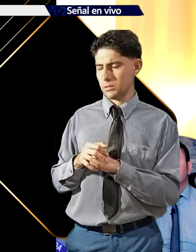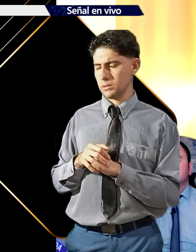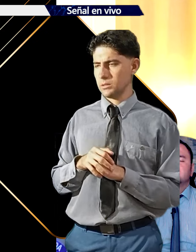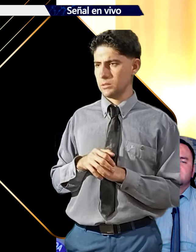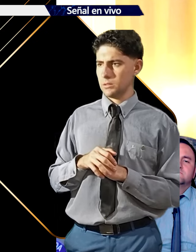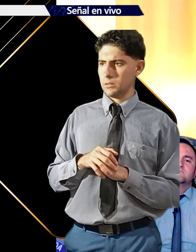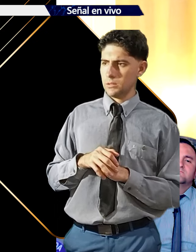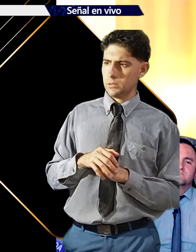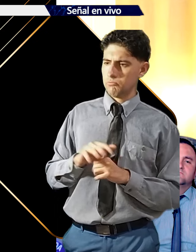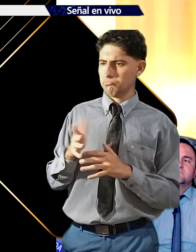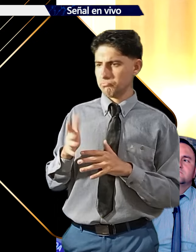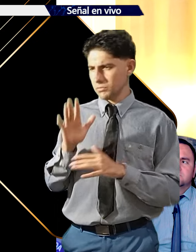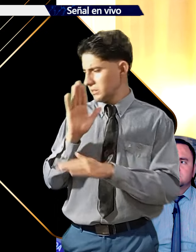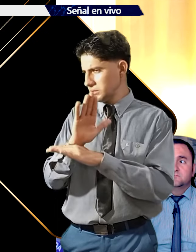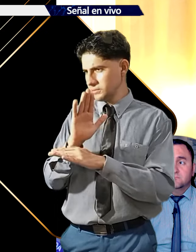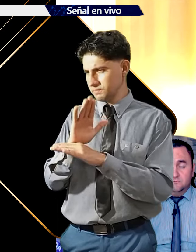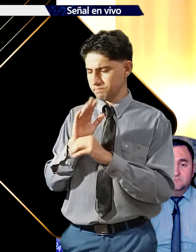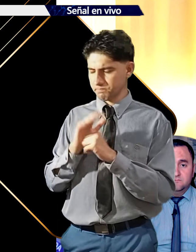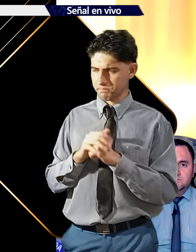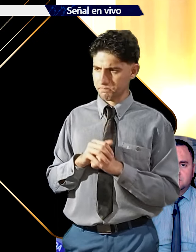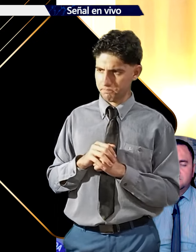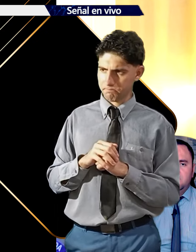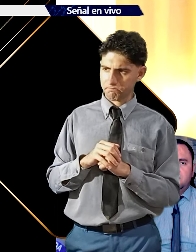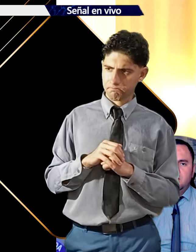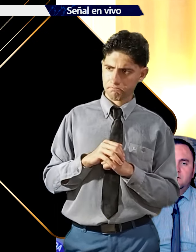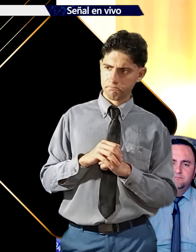venga en la tarde, venga